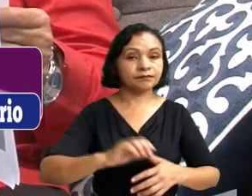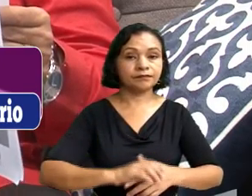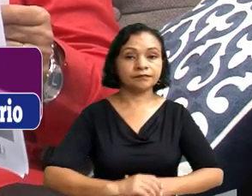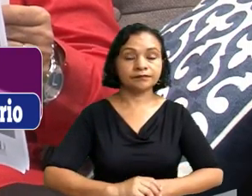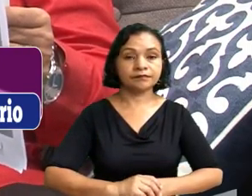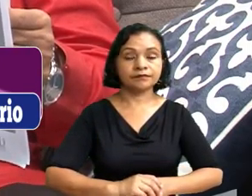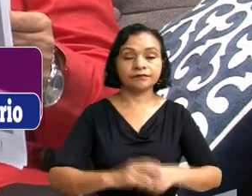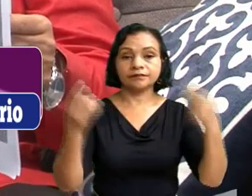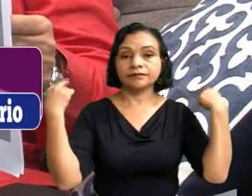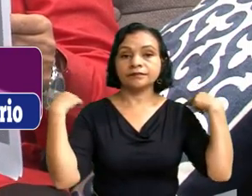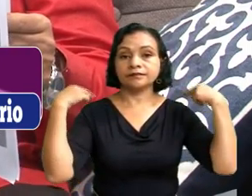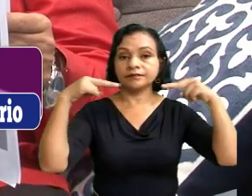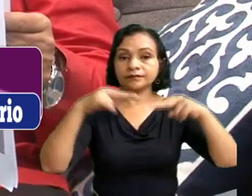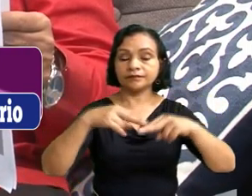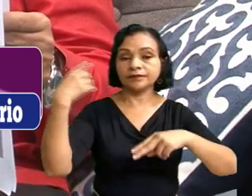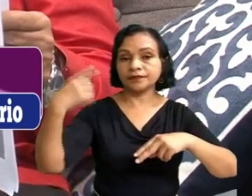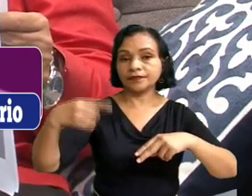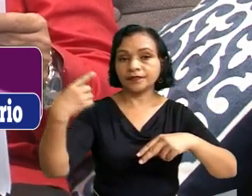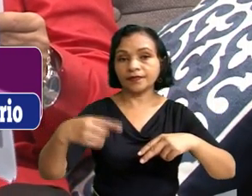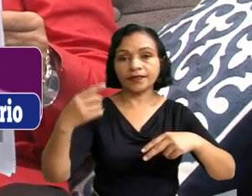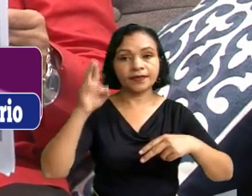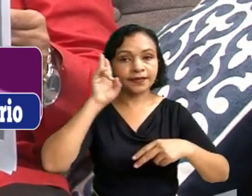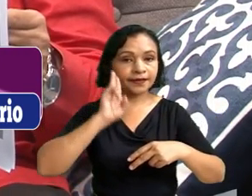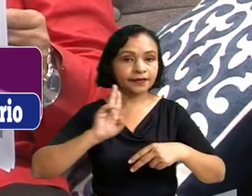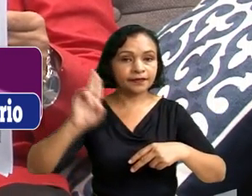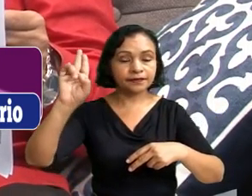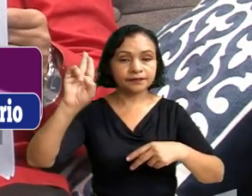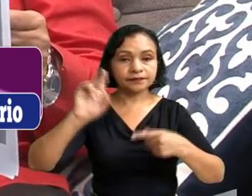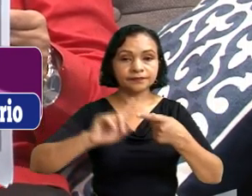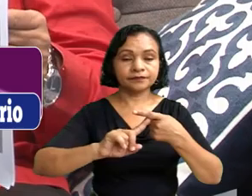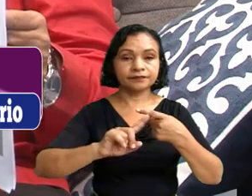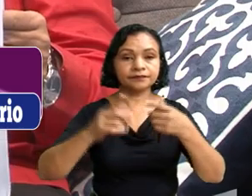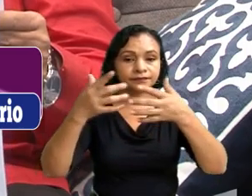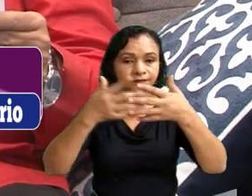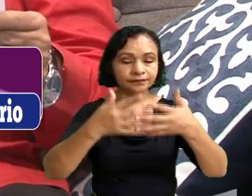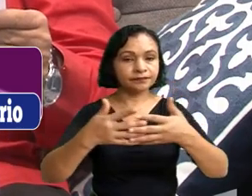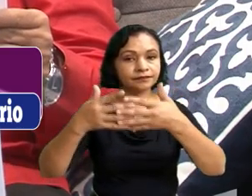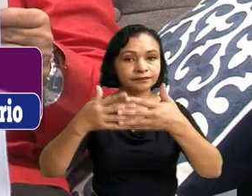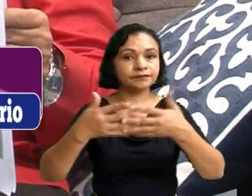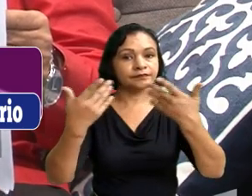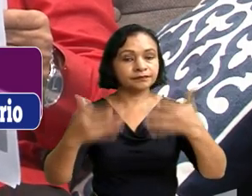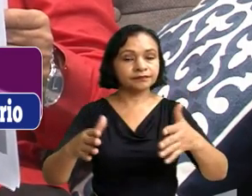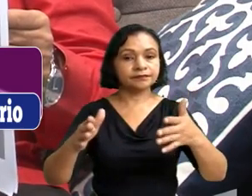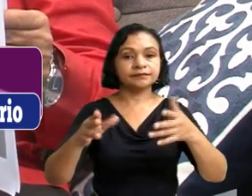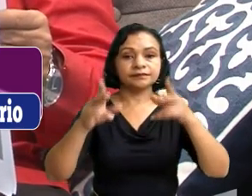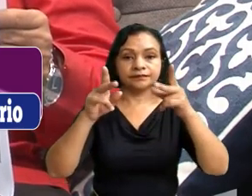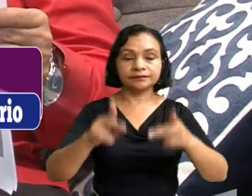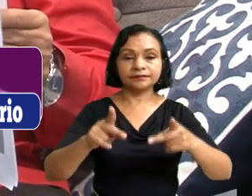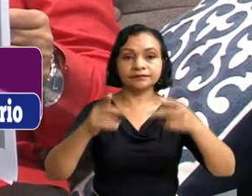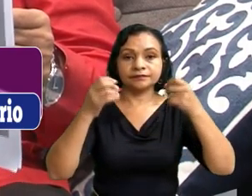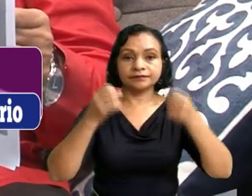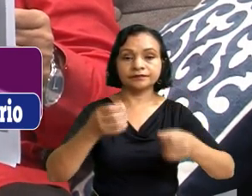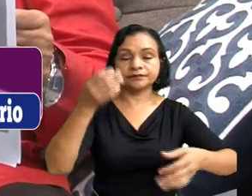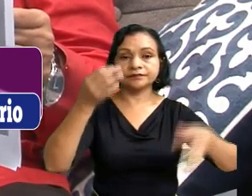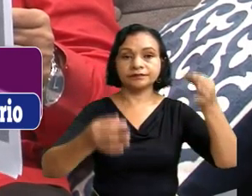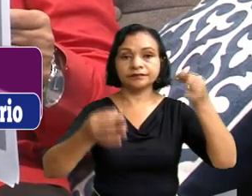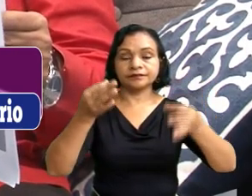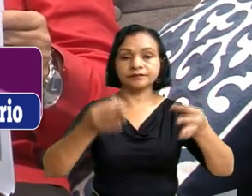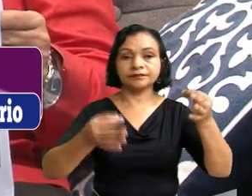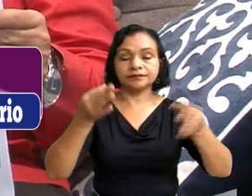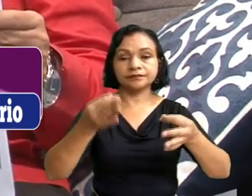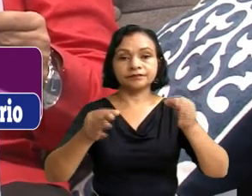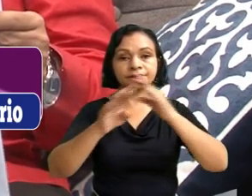el catedrático de derecho universidad de la universidad deseado en eeuu aunque el comisionado de justicia verdad y